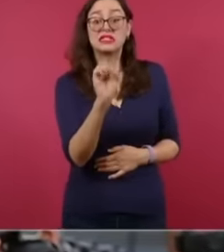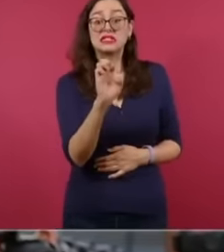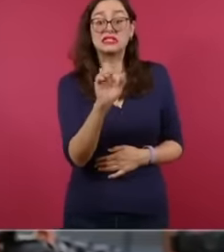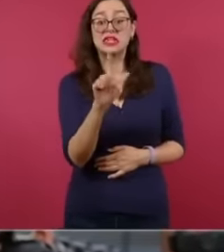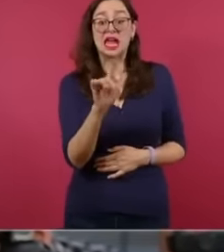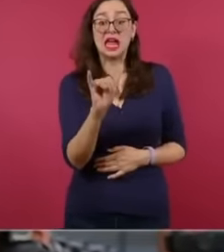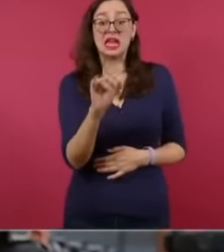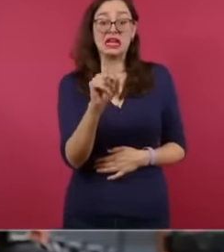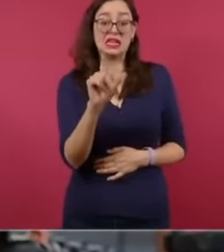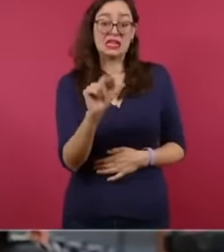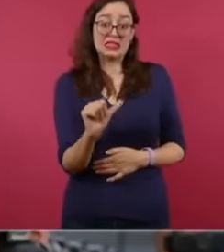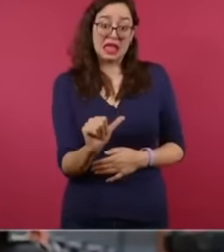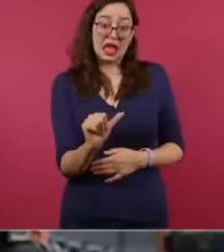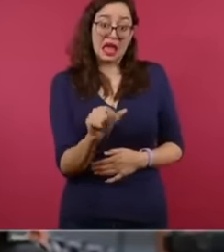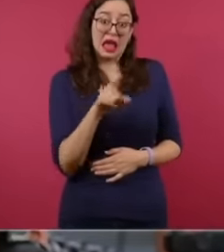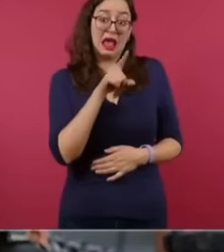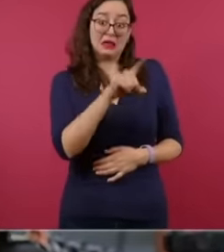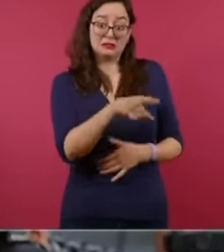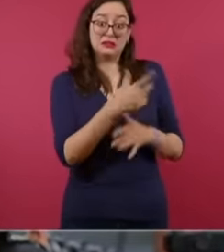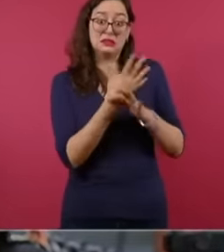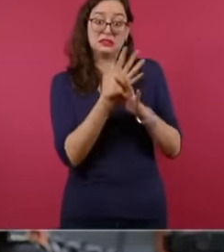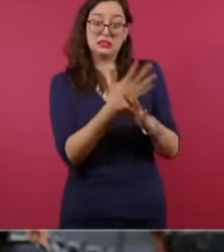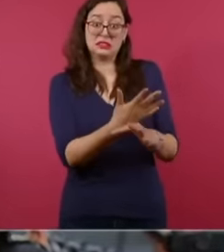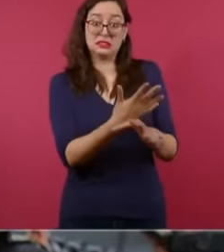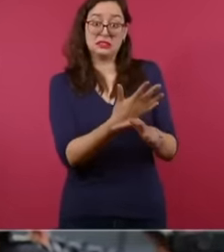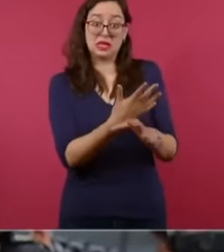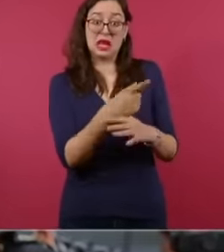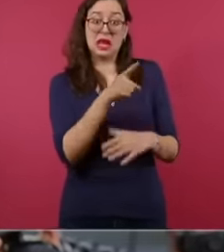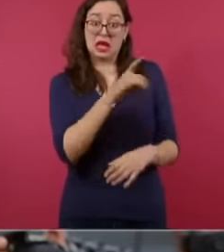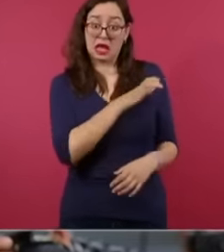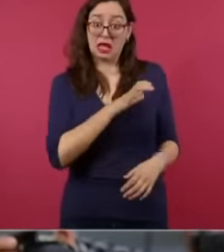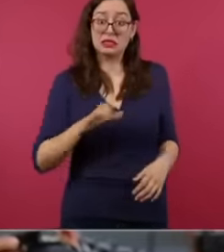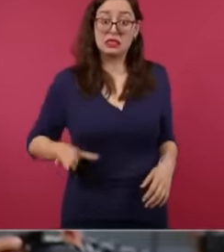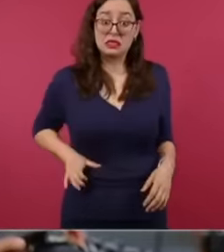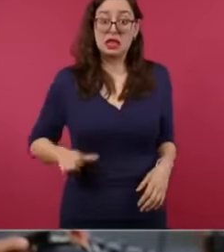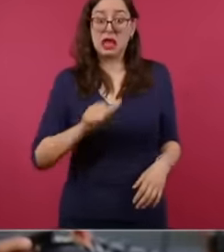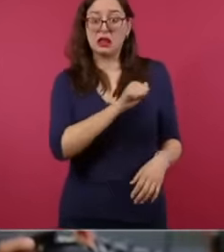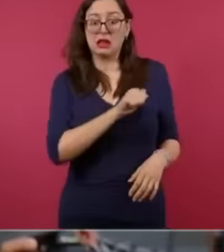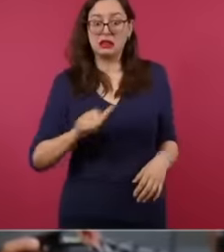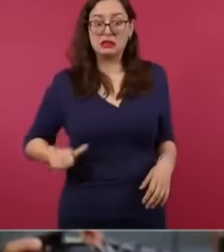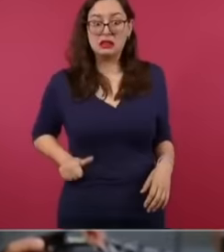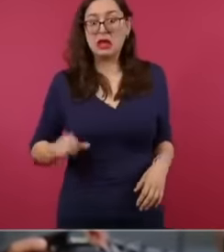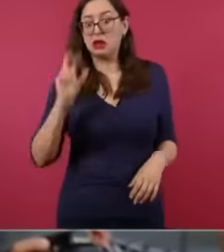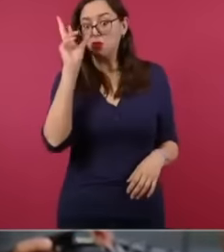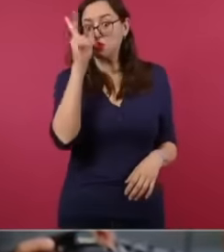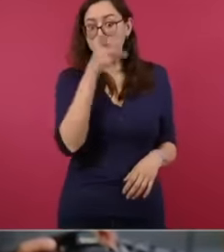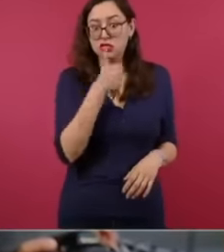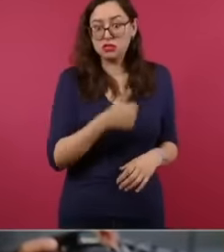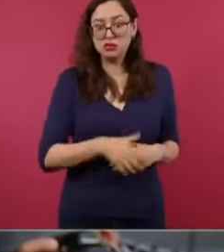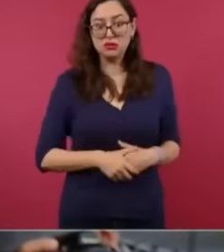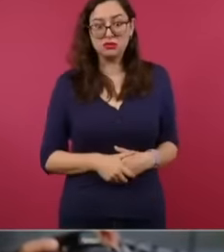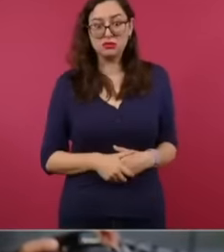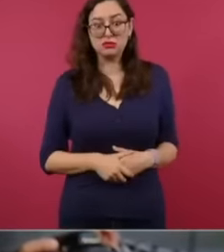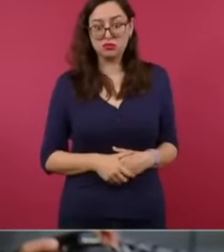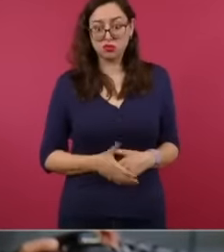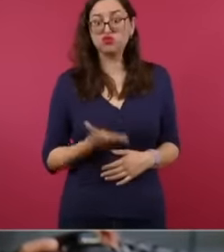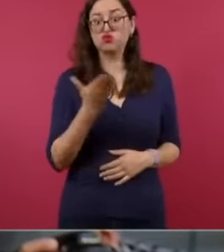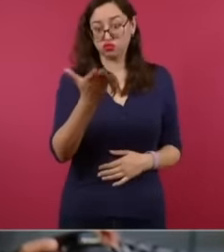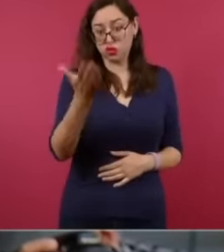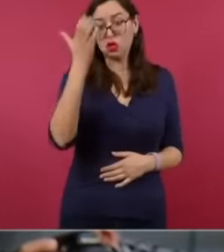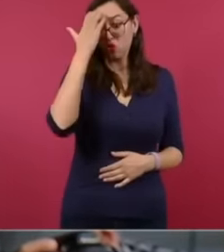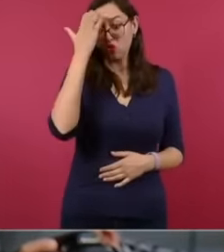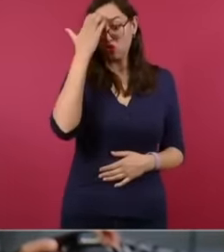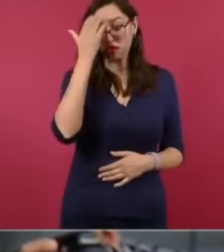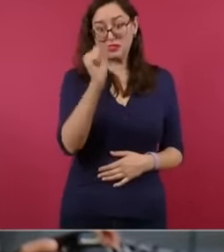ella, que usted le pidió a Célida que fuera candidata a la alcaldía de Hermosillo, que le ayudara ahí. O sea, usted ya conocía